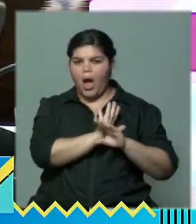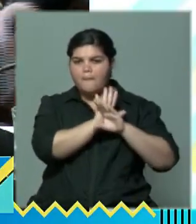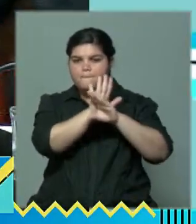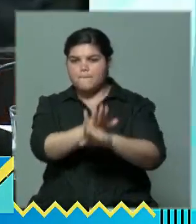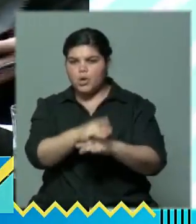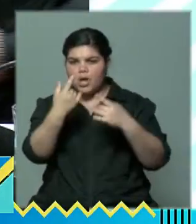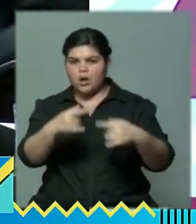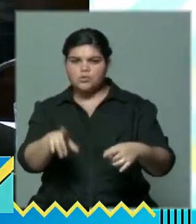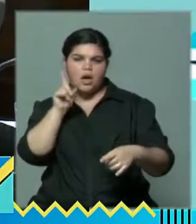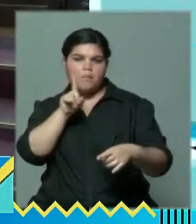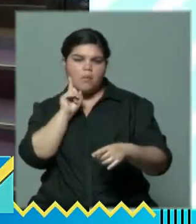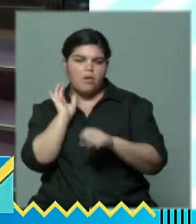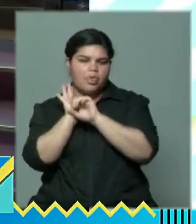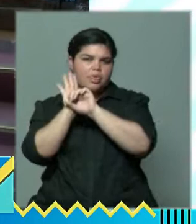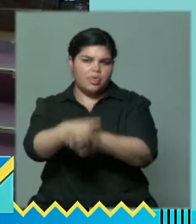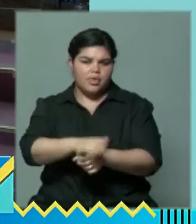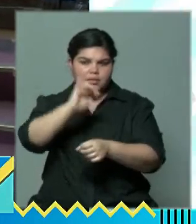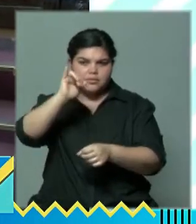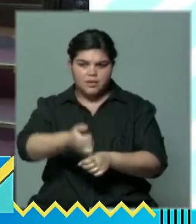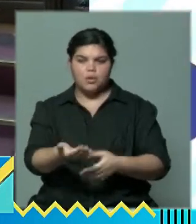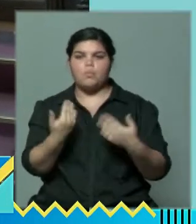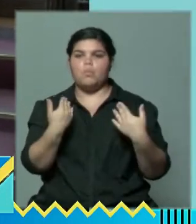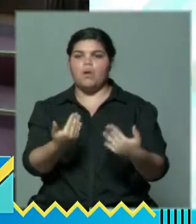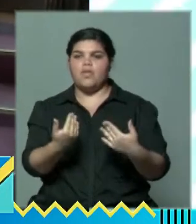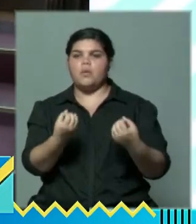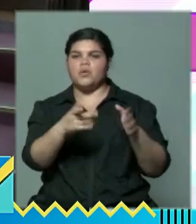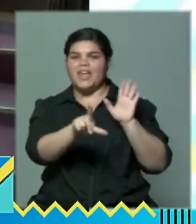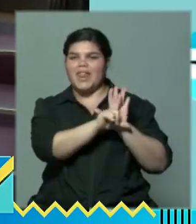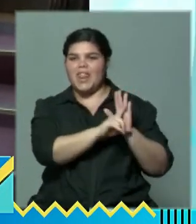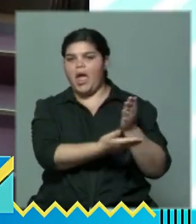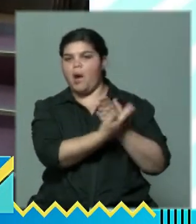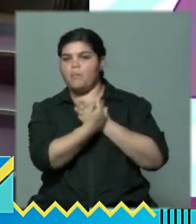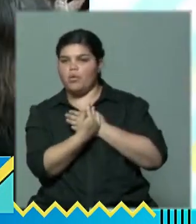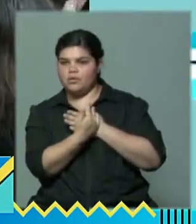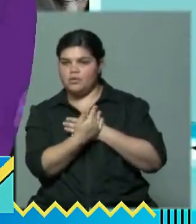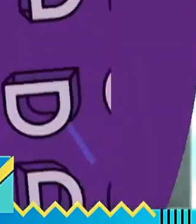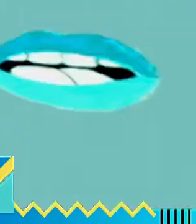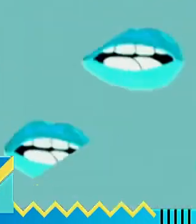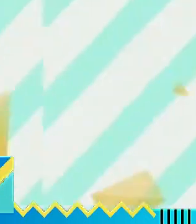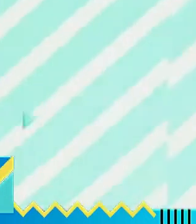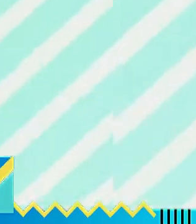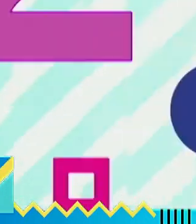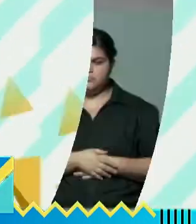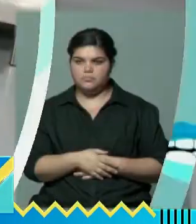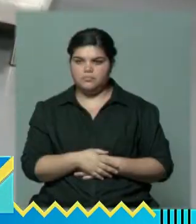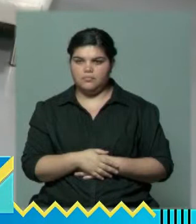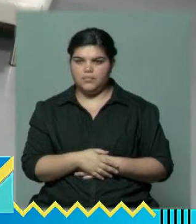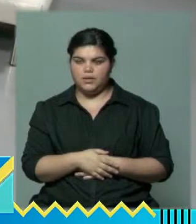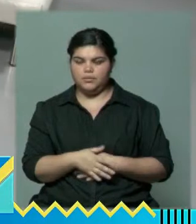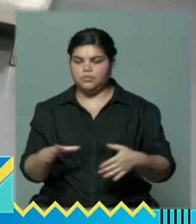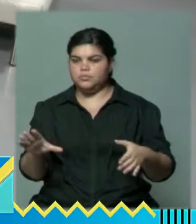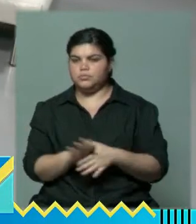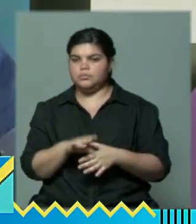que facilita que el aparato represivo actúe de una manera completamente discrecional. O sea, justo rescato una frase